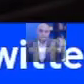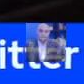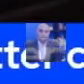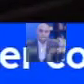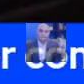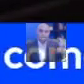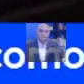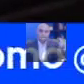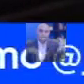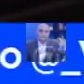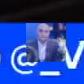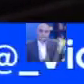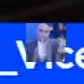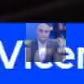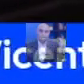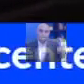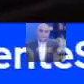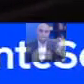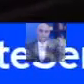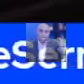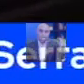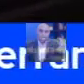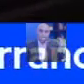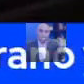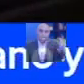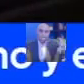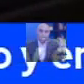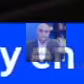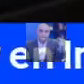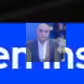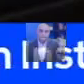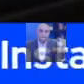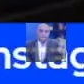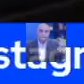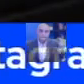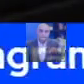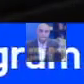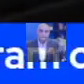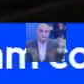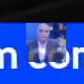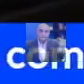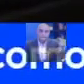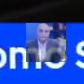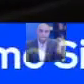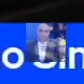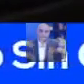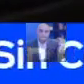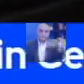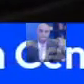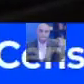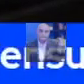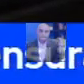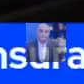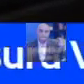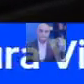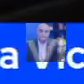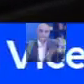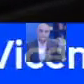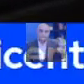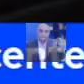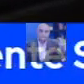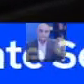porque en la Casa Blanca, en el Partido Republicano, incluso en el seno del Partido Demócrata, Bob Menéndez